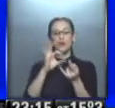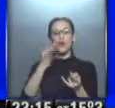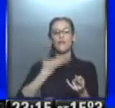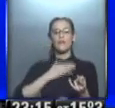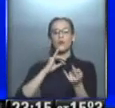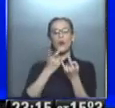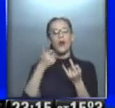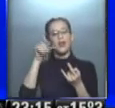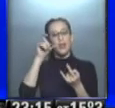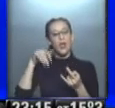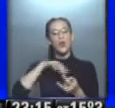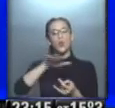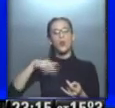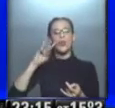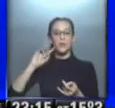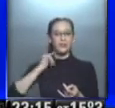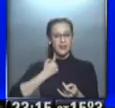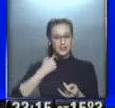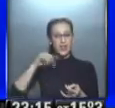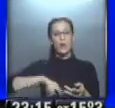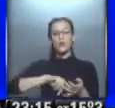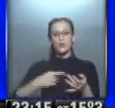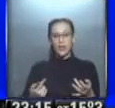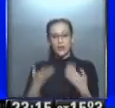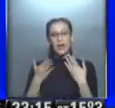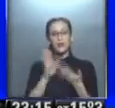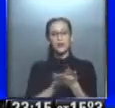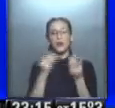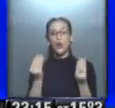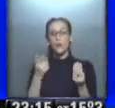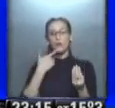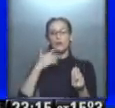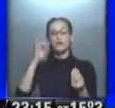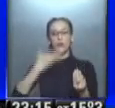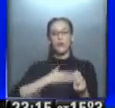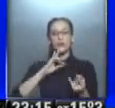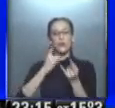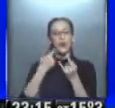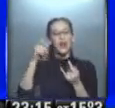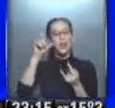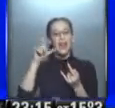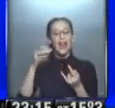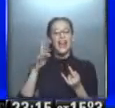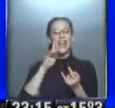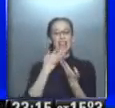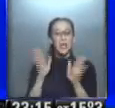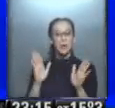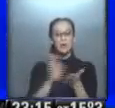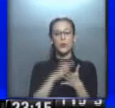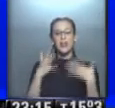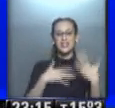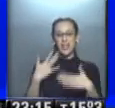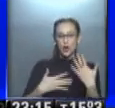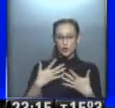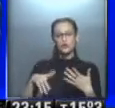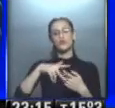lugar acá en Buenos Aires y donde se habló. Bueno, ¿de qué lugar tiene el software libre en muchos campos, desde la inclusión social, el desarrollo, la soberanía